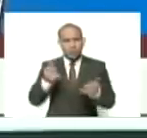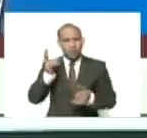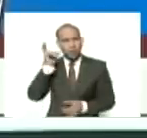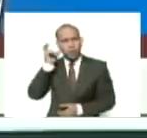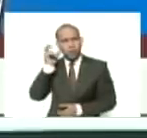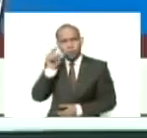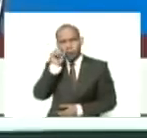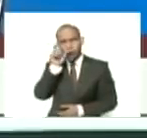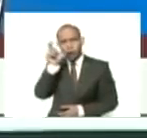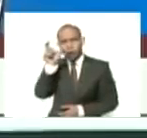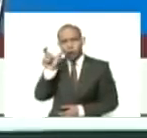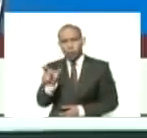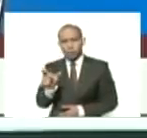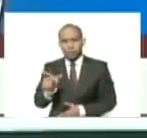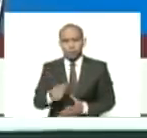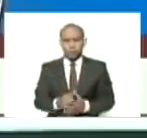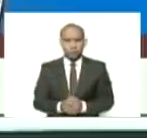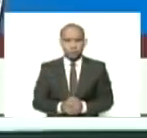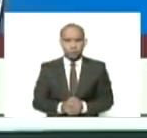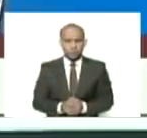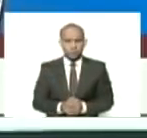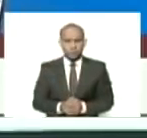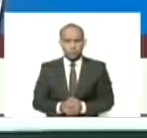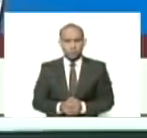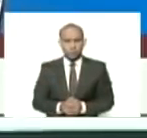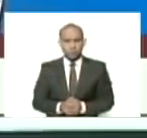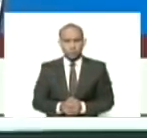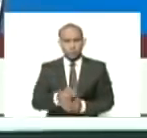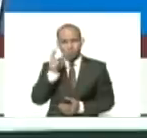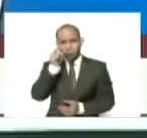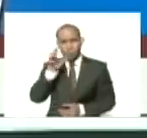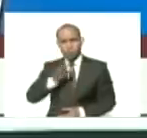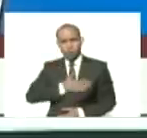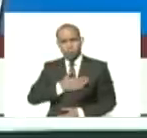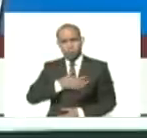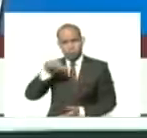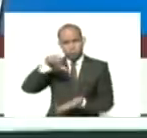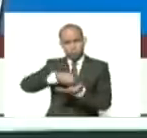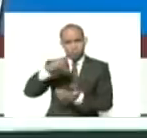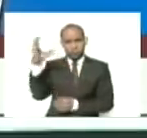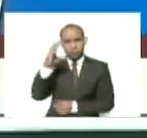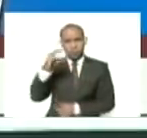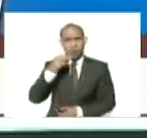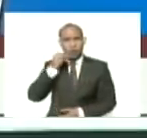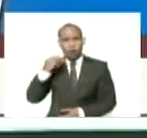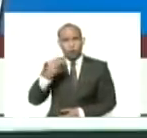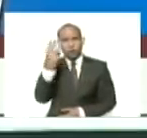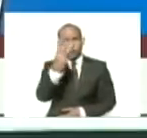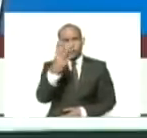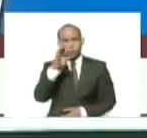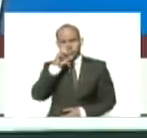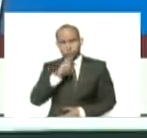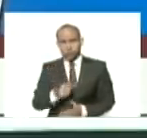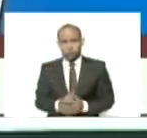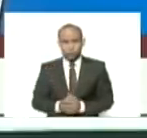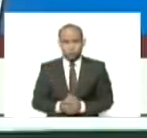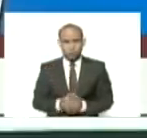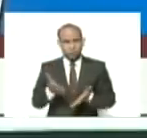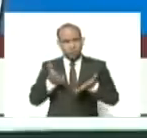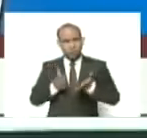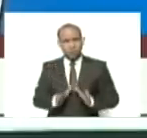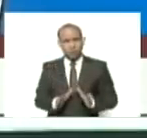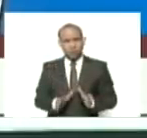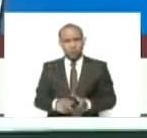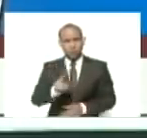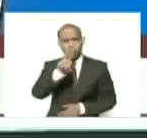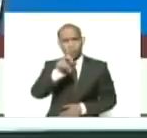a Nelson Herrera. Nelson Herrera, caraqueño, joven de 34 años. Nació por allá